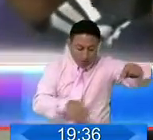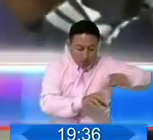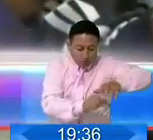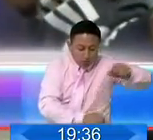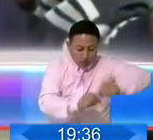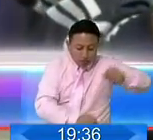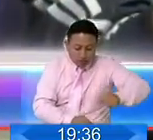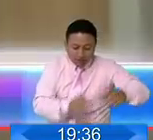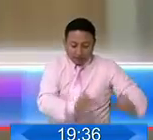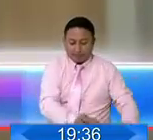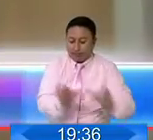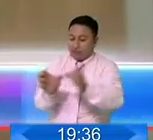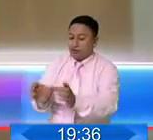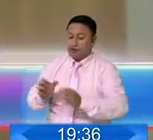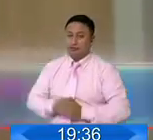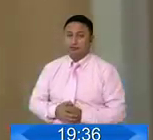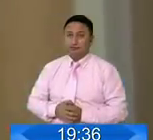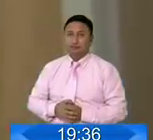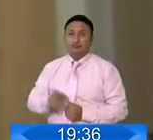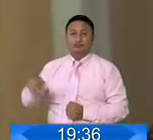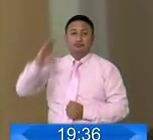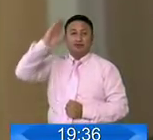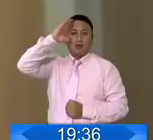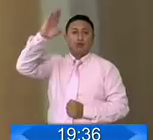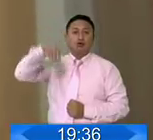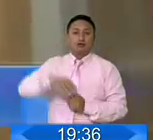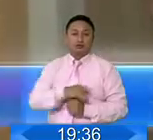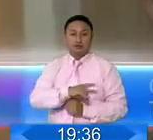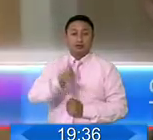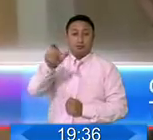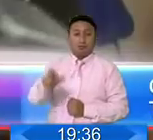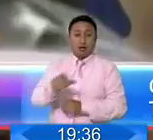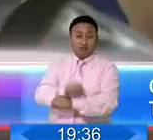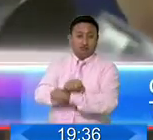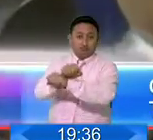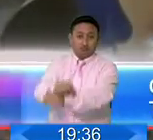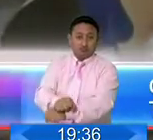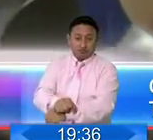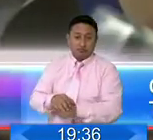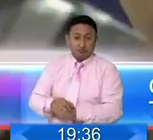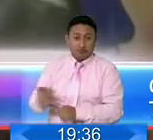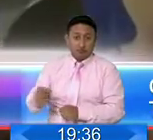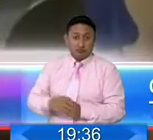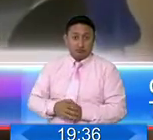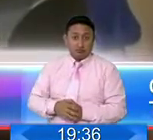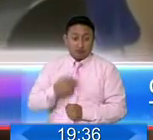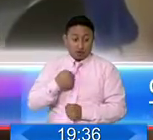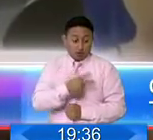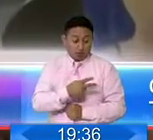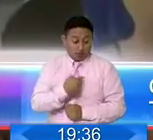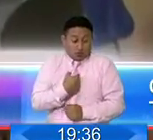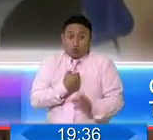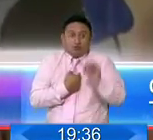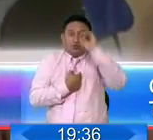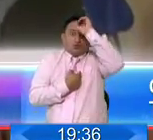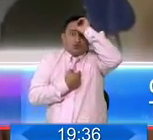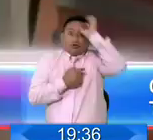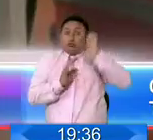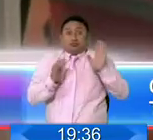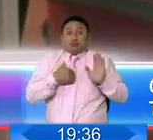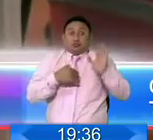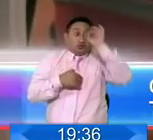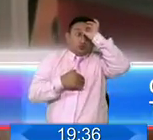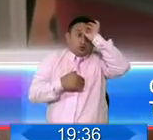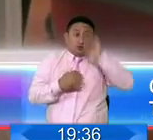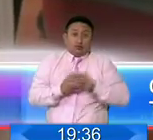del equipaje que llevaba. Los uniformados aseguraron que el aprehendido habría negado conocer del contenido de aquella sustancia